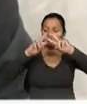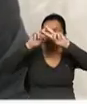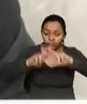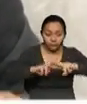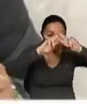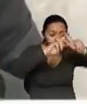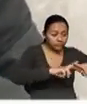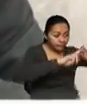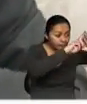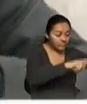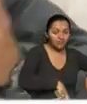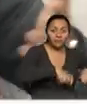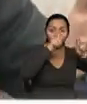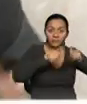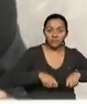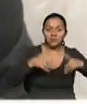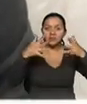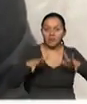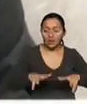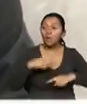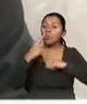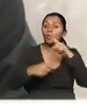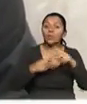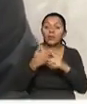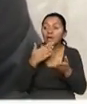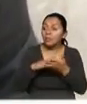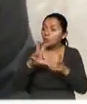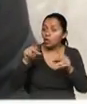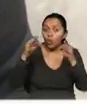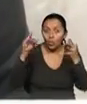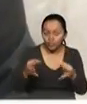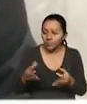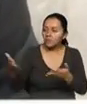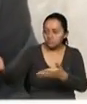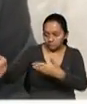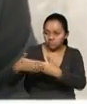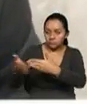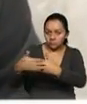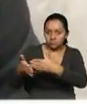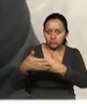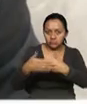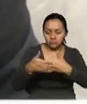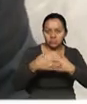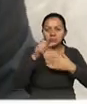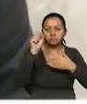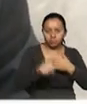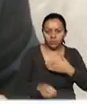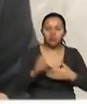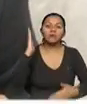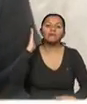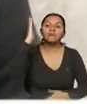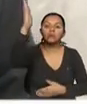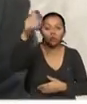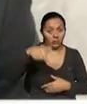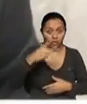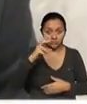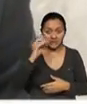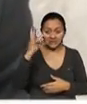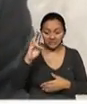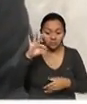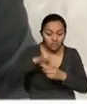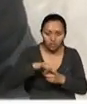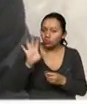número de firmas están todavía abiertas a que puedan seguir entregando registros para habilitarse para futuros procesos